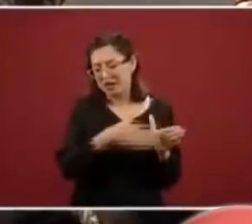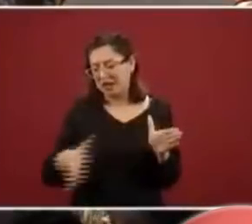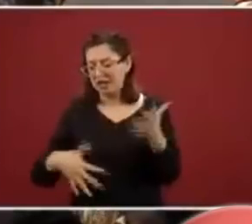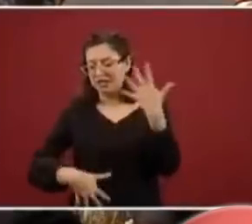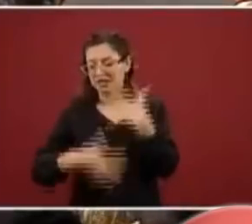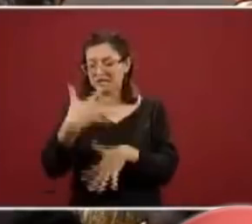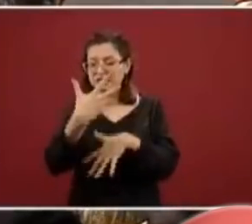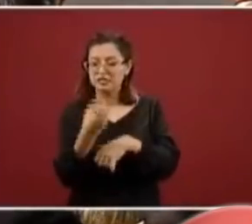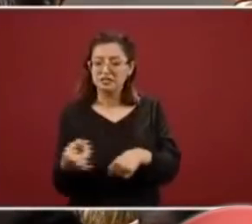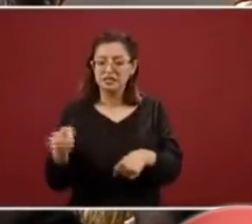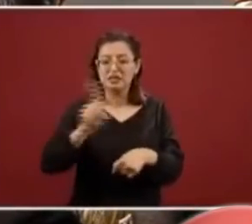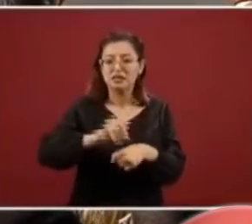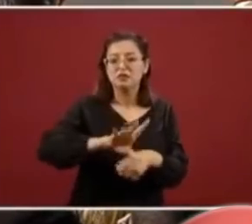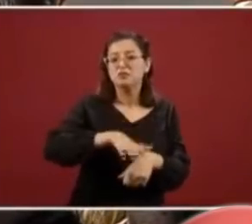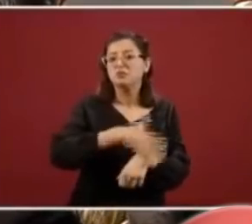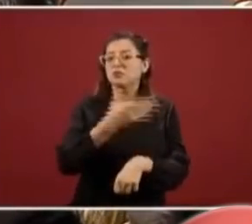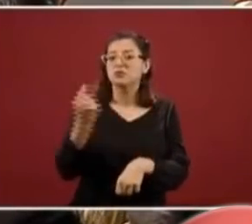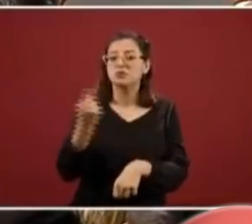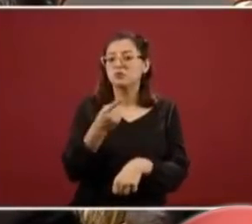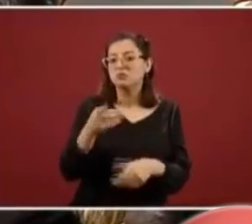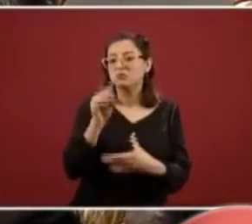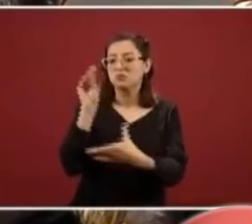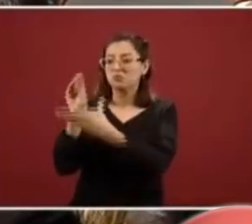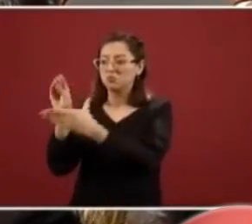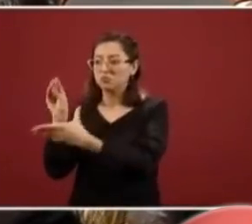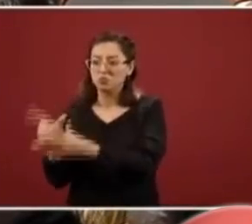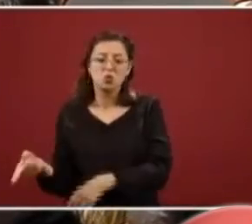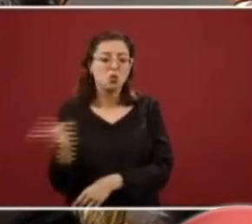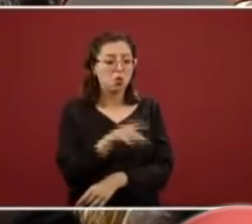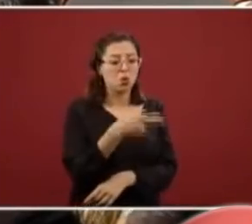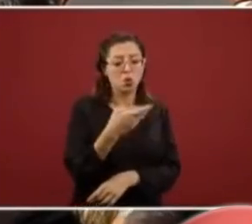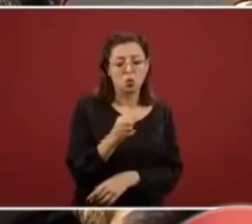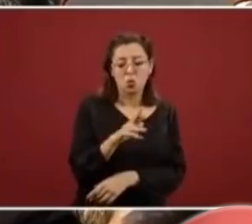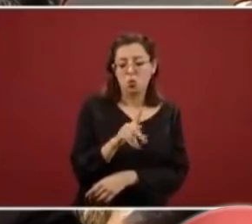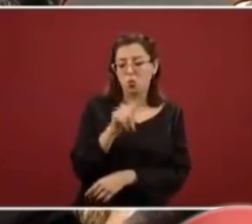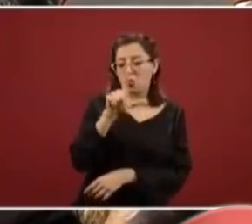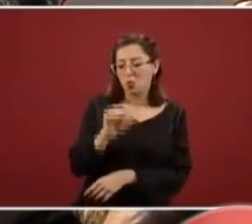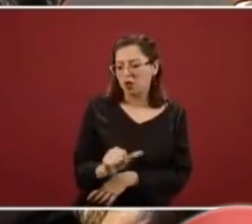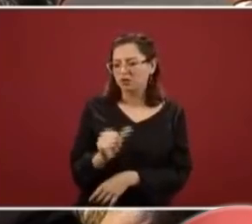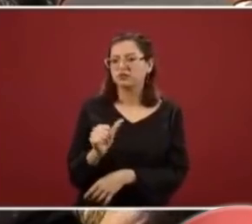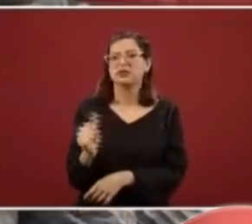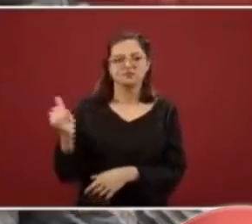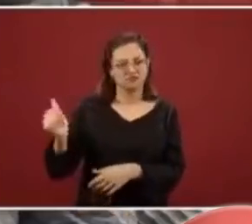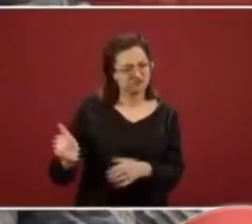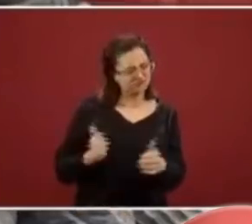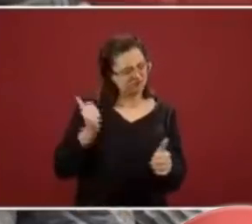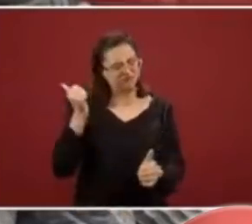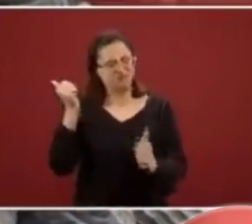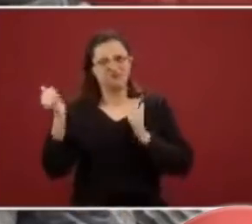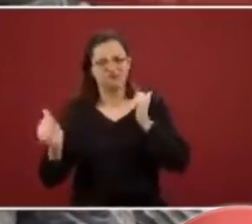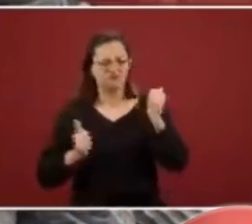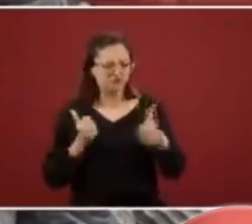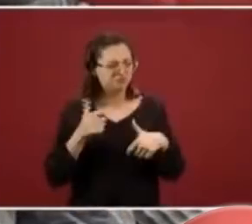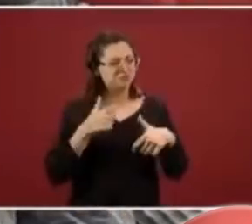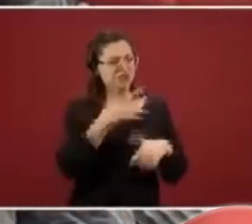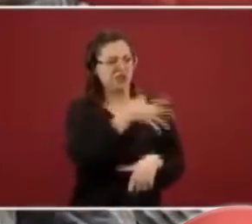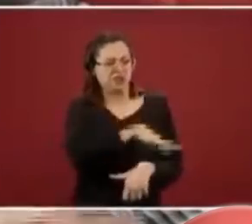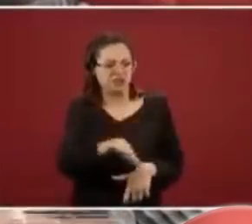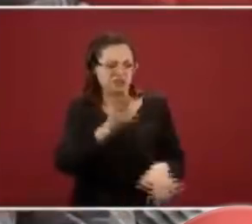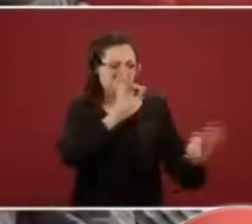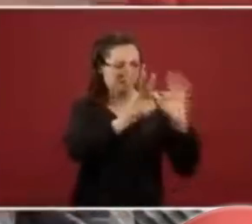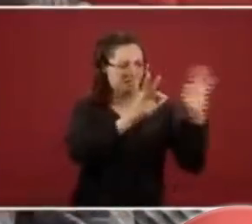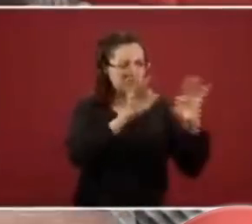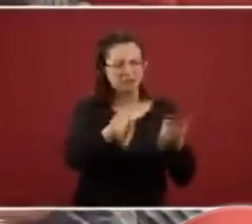estaban tomados en cuenta es cuando Huerta toma el poder, cuando corrompe a todos los generales, cuando matan a Gustavo Madero y